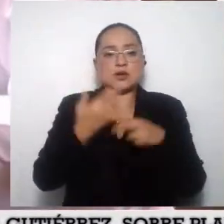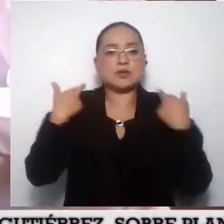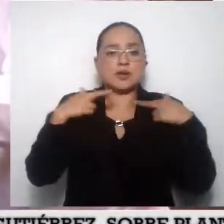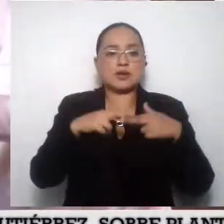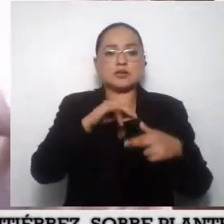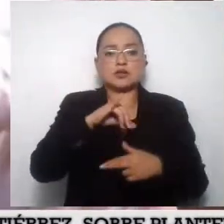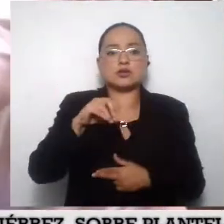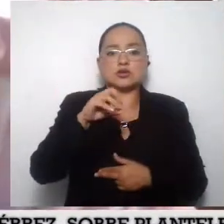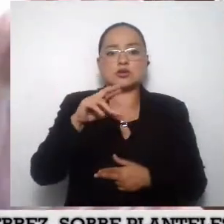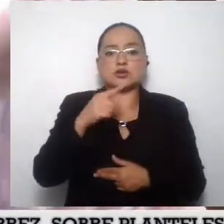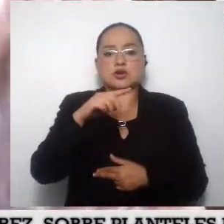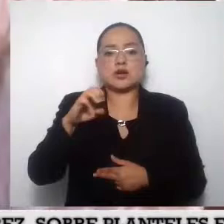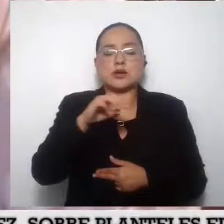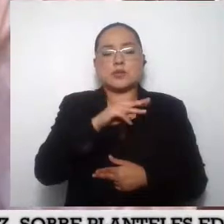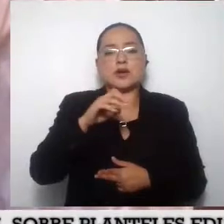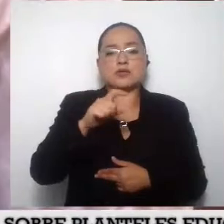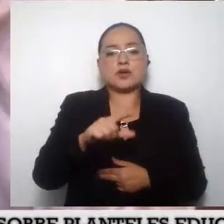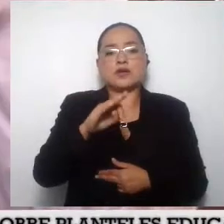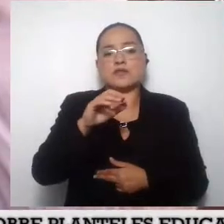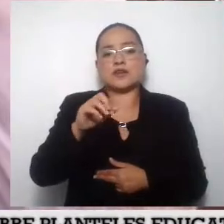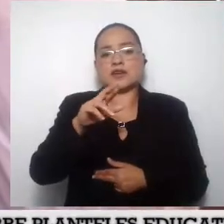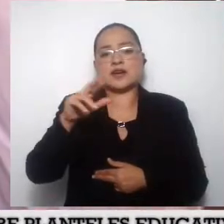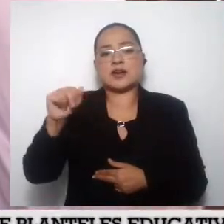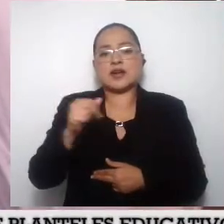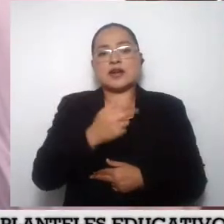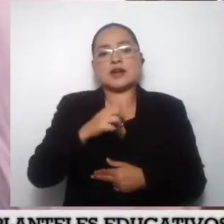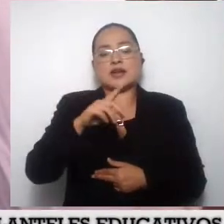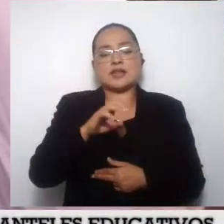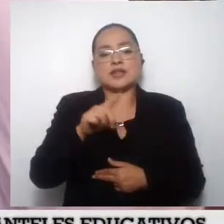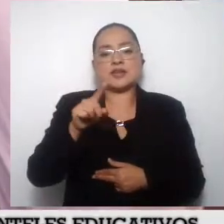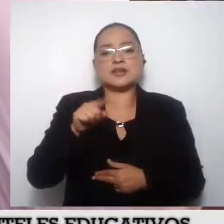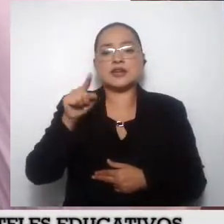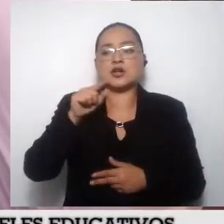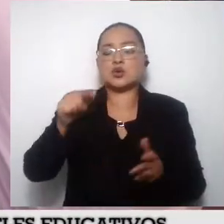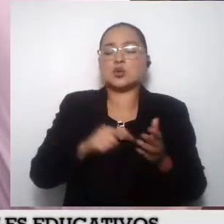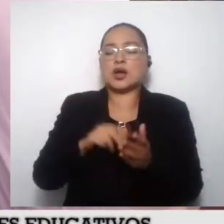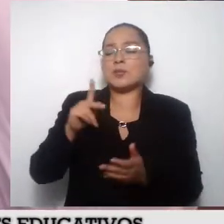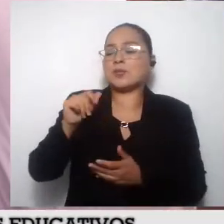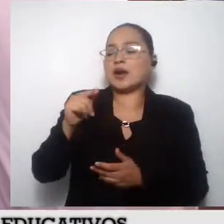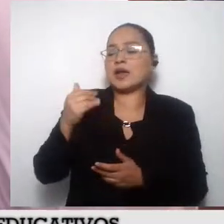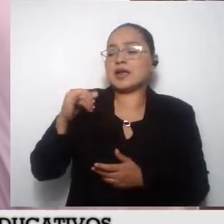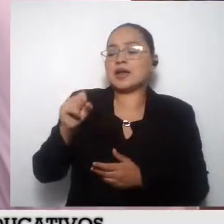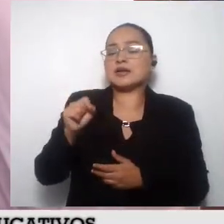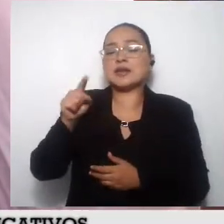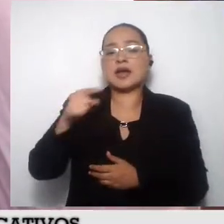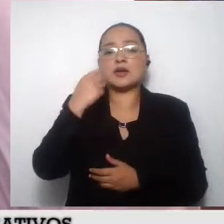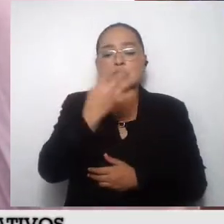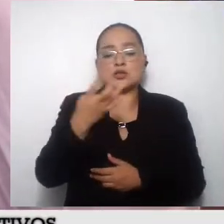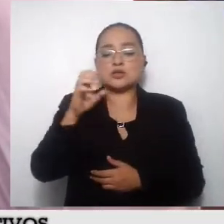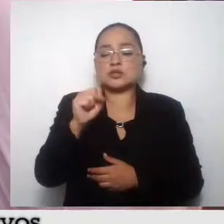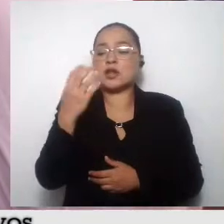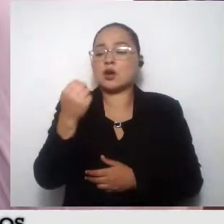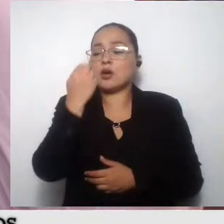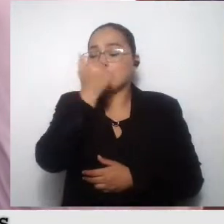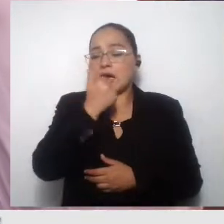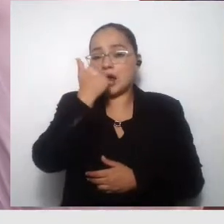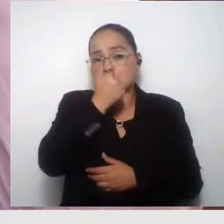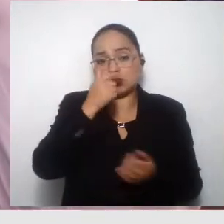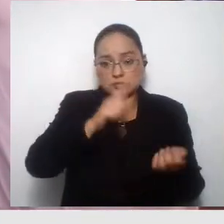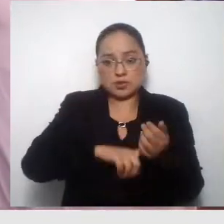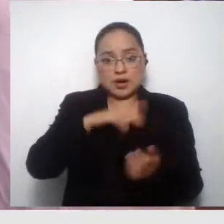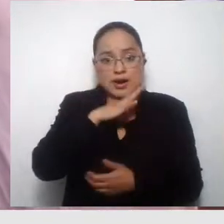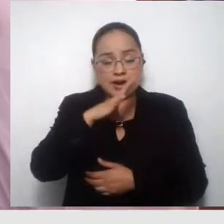Ferrera Hernández, ubicada en el Infonavit Playas. Cuenta con 469 alumnos y